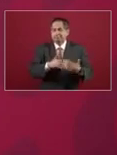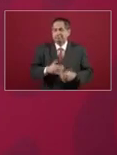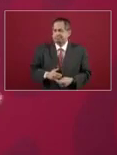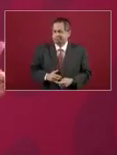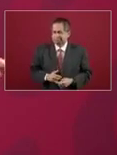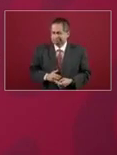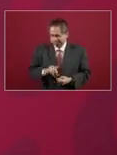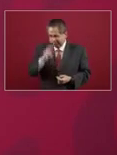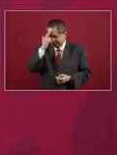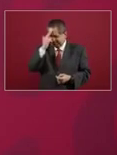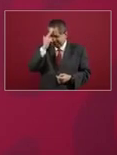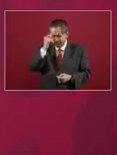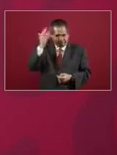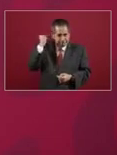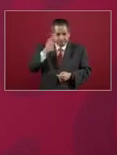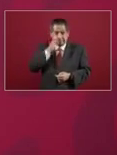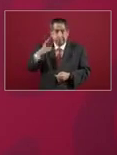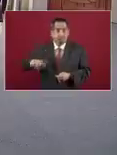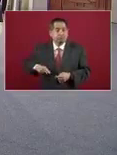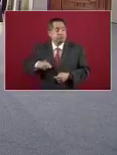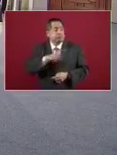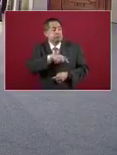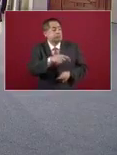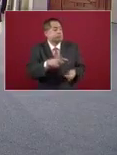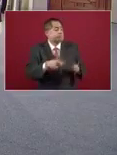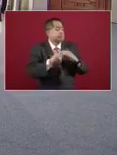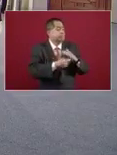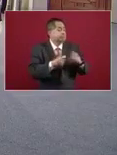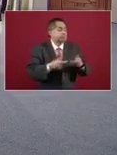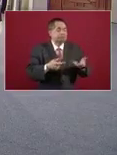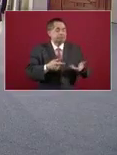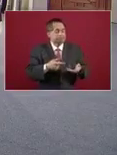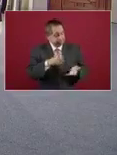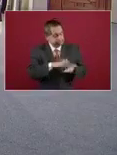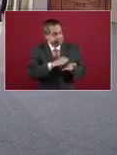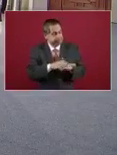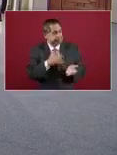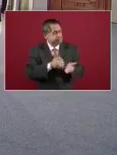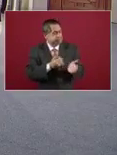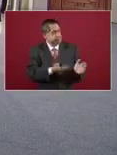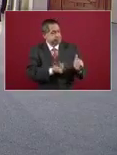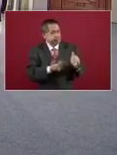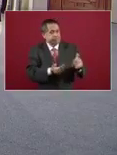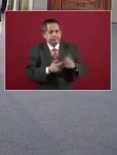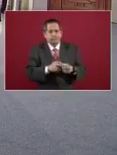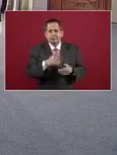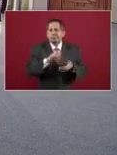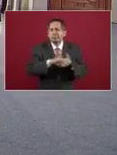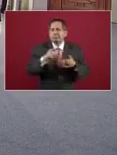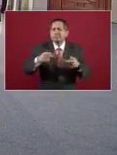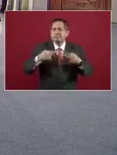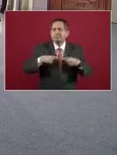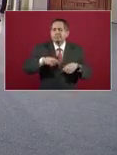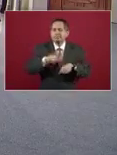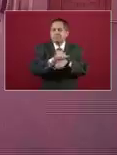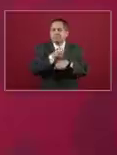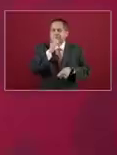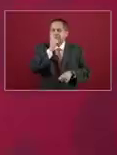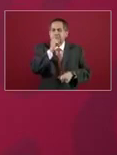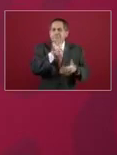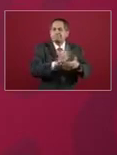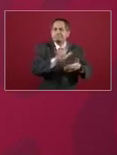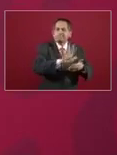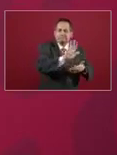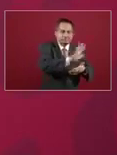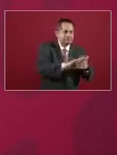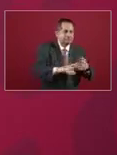¿No se acuerdan de eso? Que querían cobrarle impuestos al viene-viene, ¿no? A